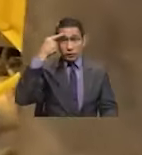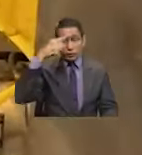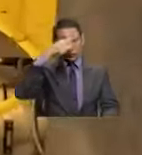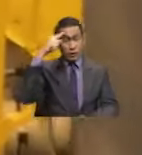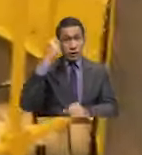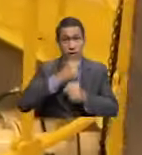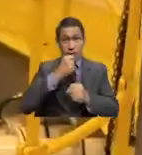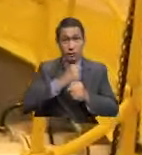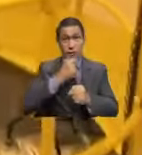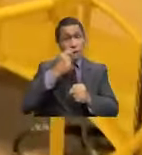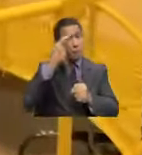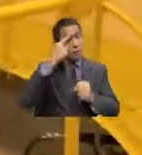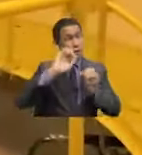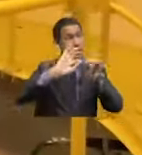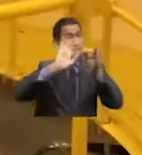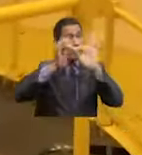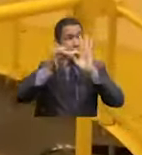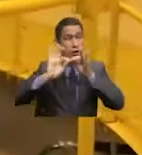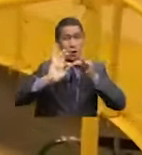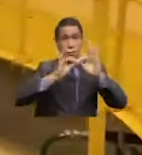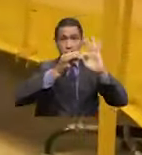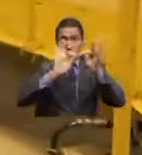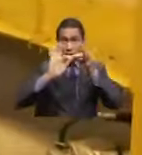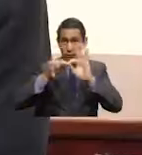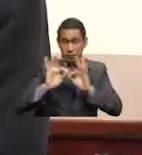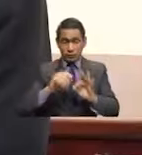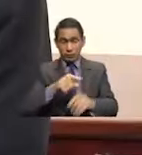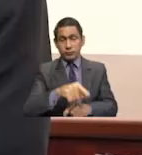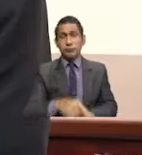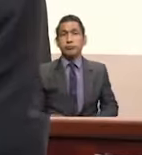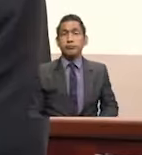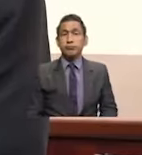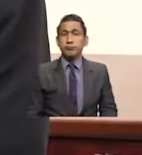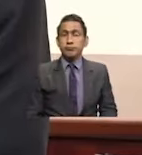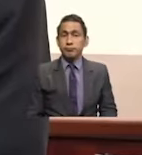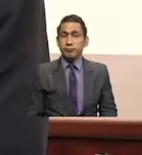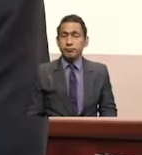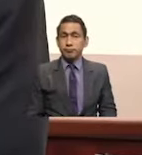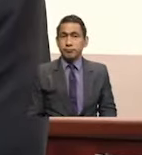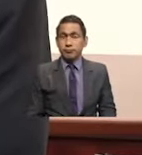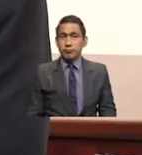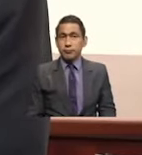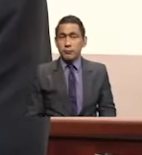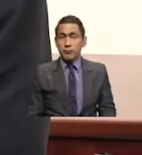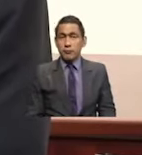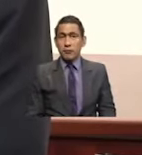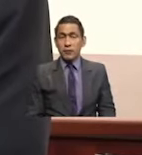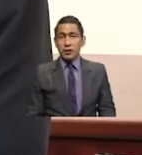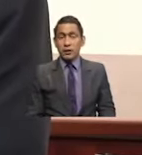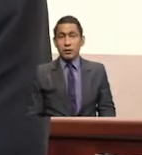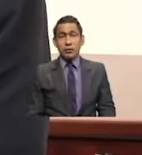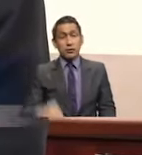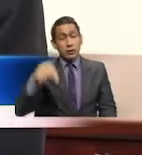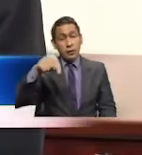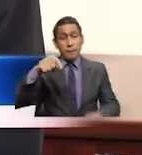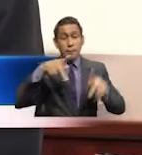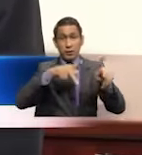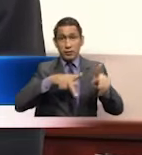los mantenimientos necesarios para optimizar estas cifras. Una planificación técnica para